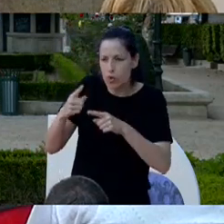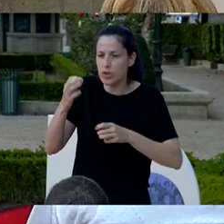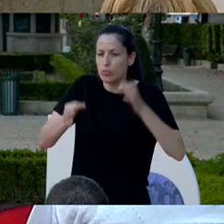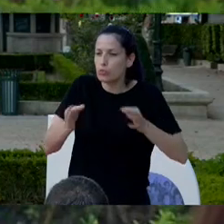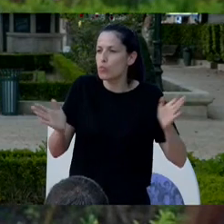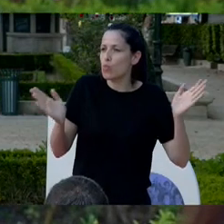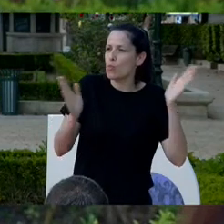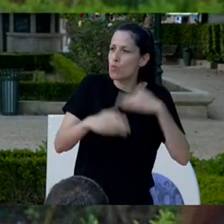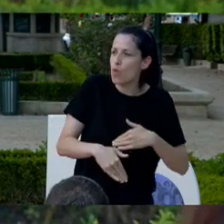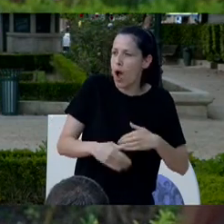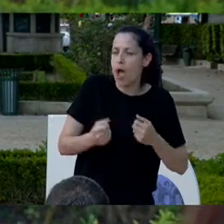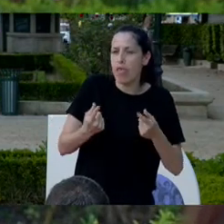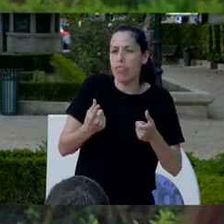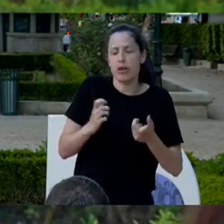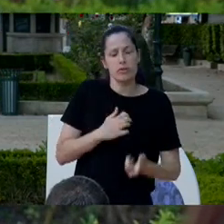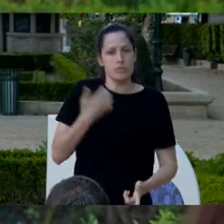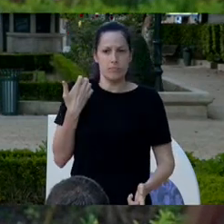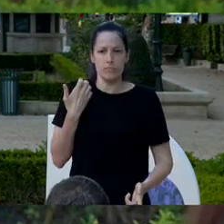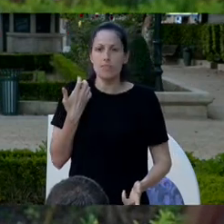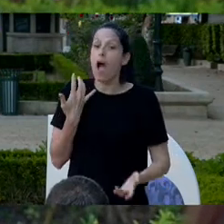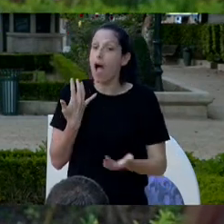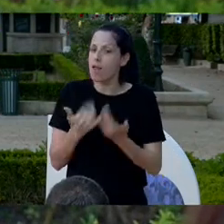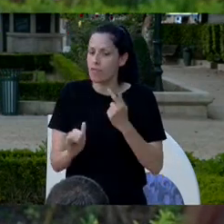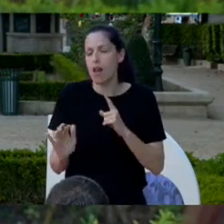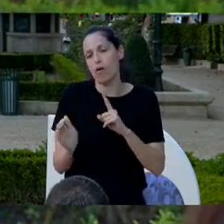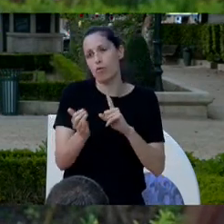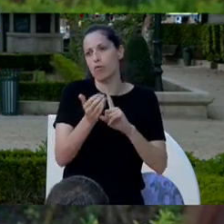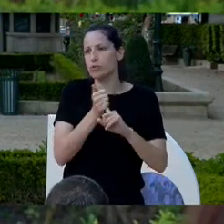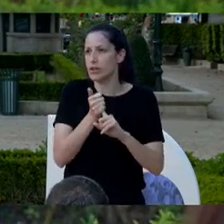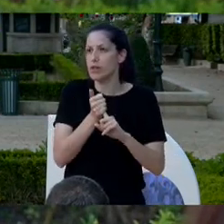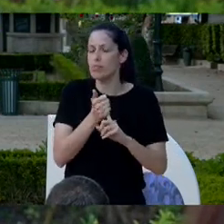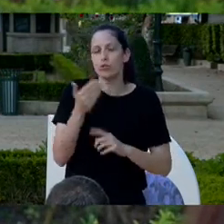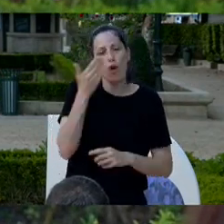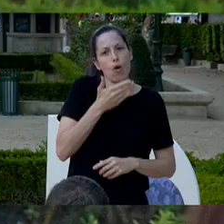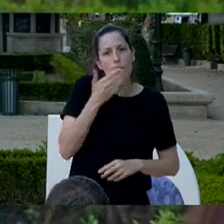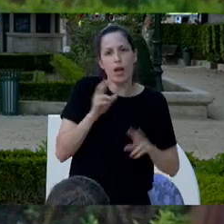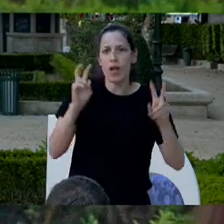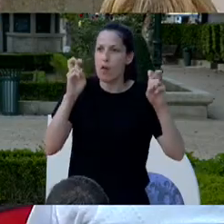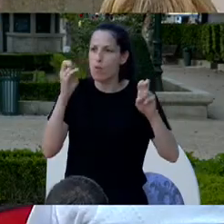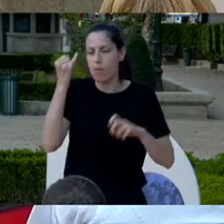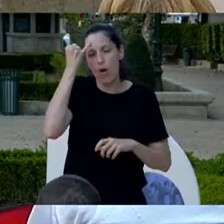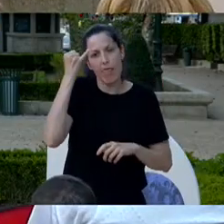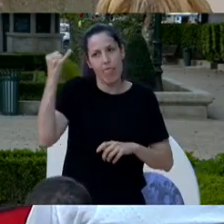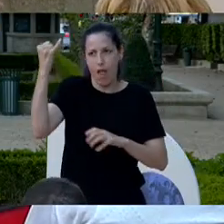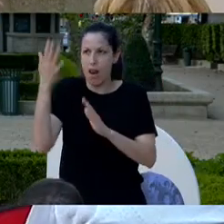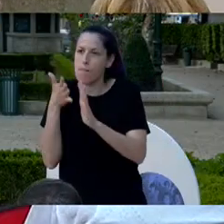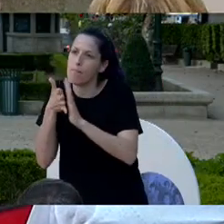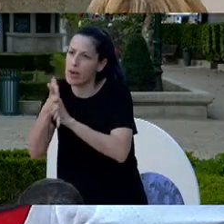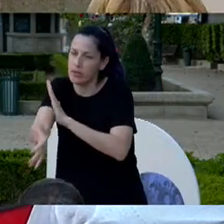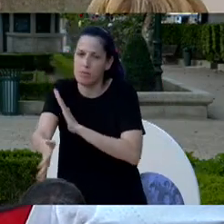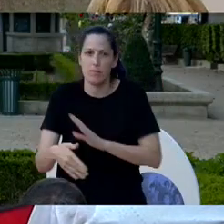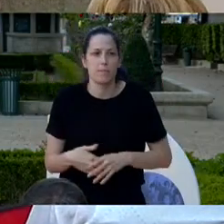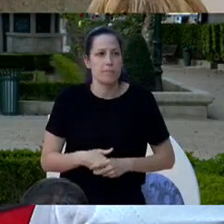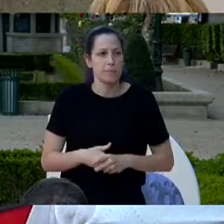mentira, conseguiremos tener una escuela nueva con ideales eternos. Muy bien.